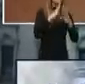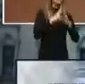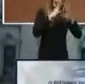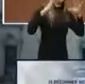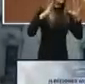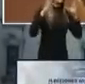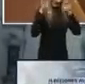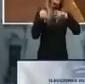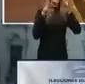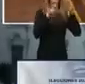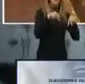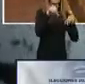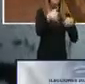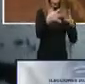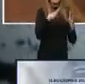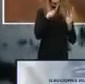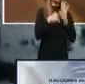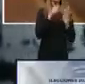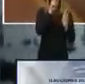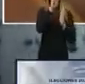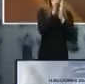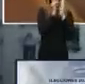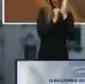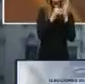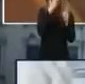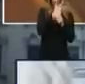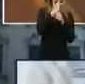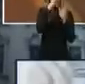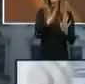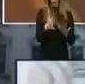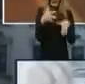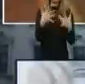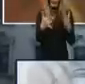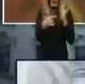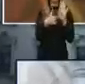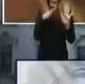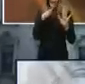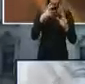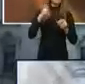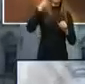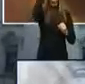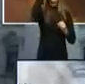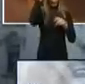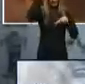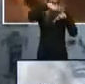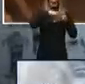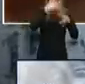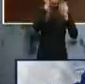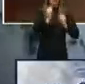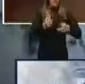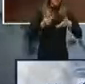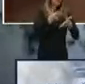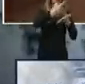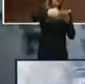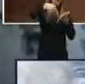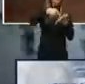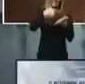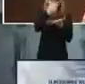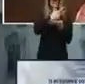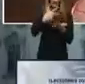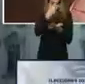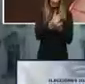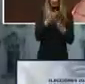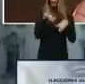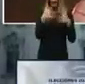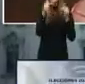aproximadamente 2 millones de guatemaltecos quienes tenían ese poder de ejercer el voto ciudadano. Entonces, este es el